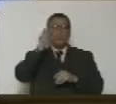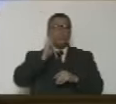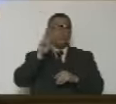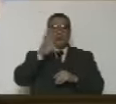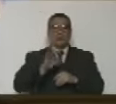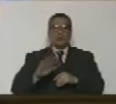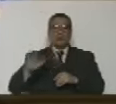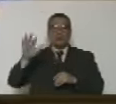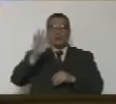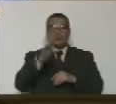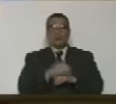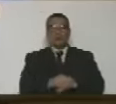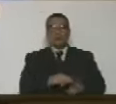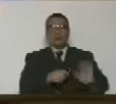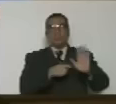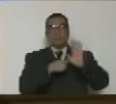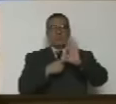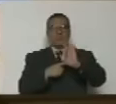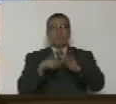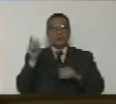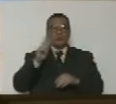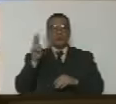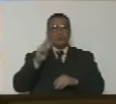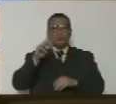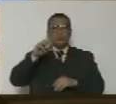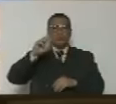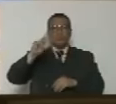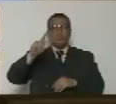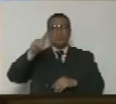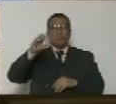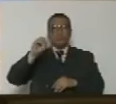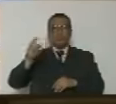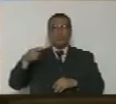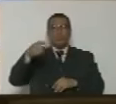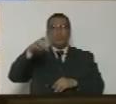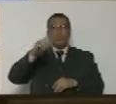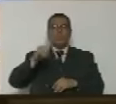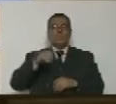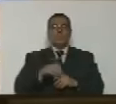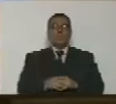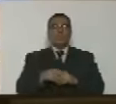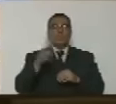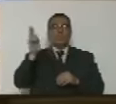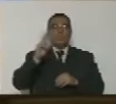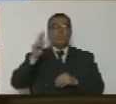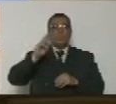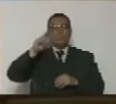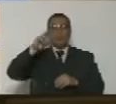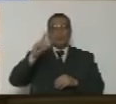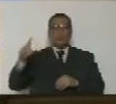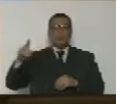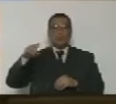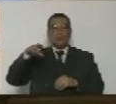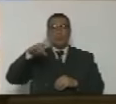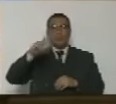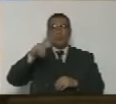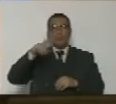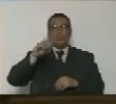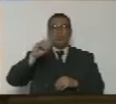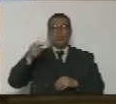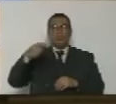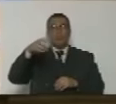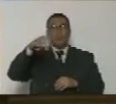la República Bolivariana de Venezuela ante la República del Congo, concurrente ante la República Democrática del Congo y